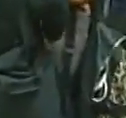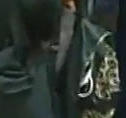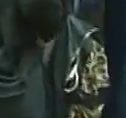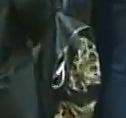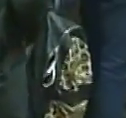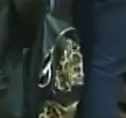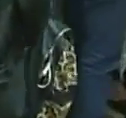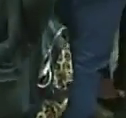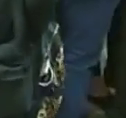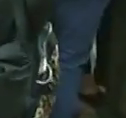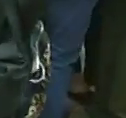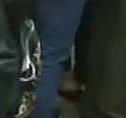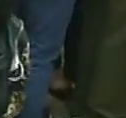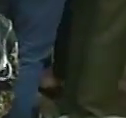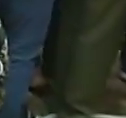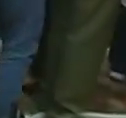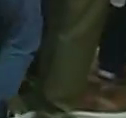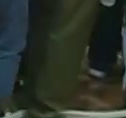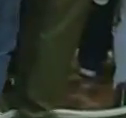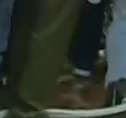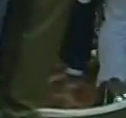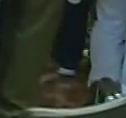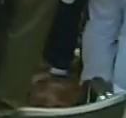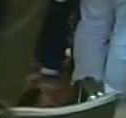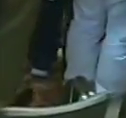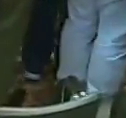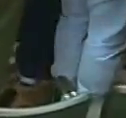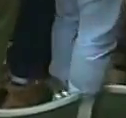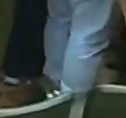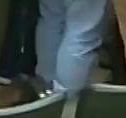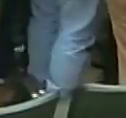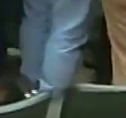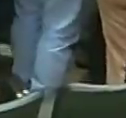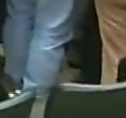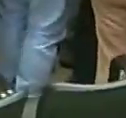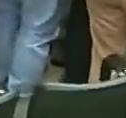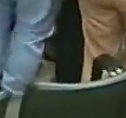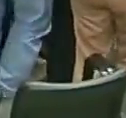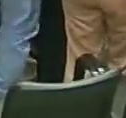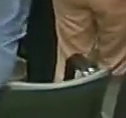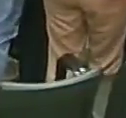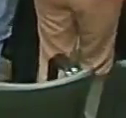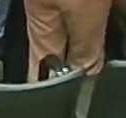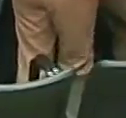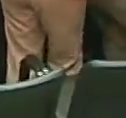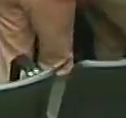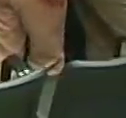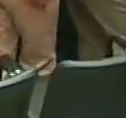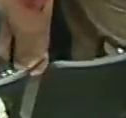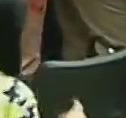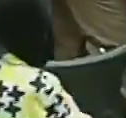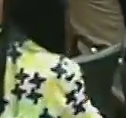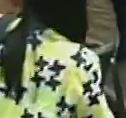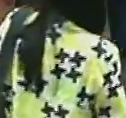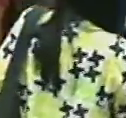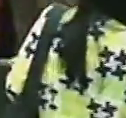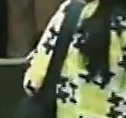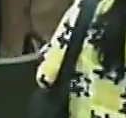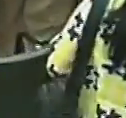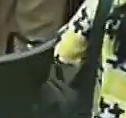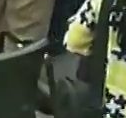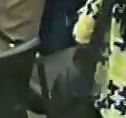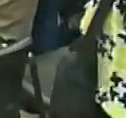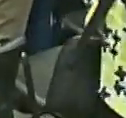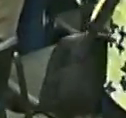serán debatidas el próximo jueves a las 3 de la tarde, tal y como lo indicó